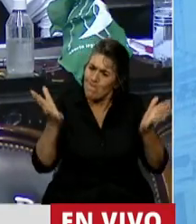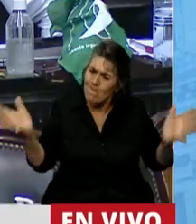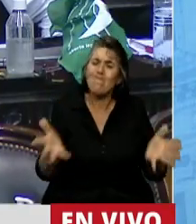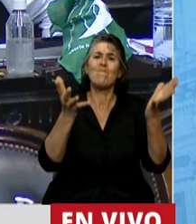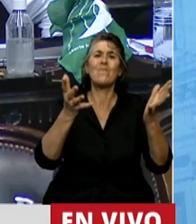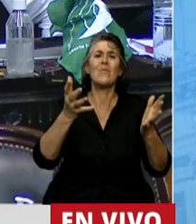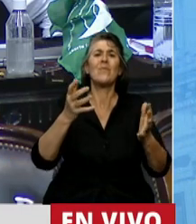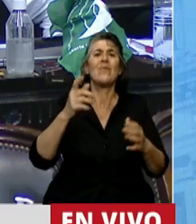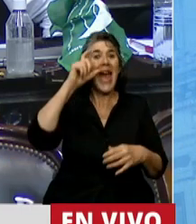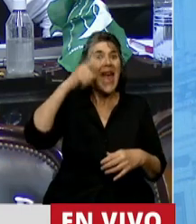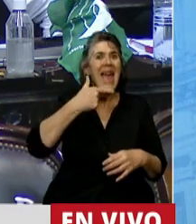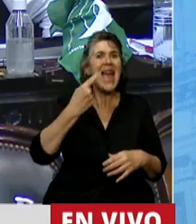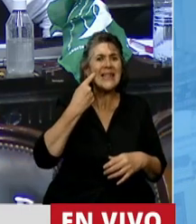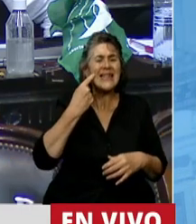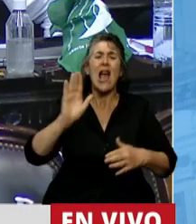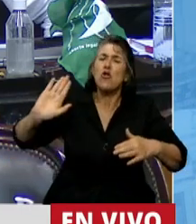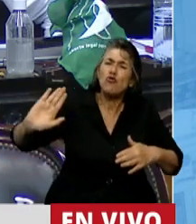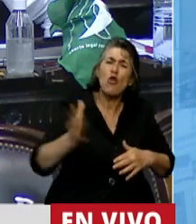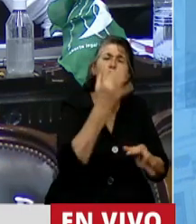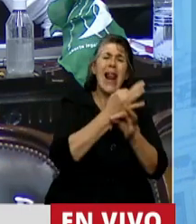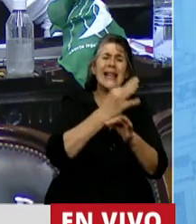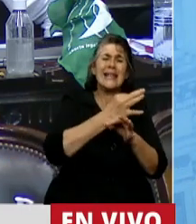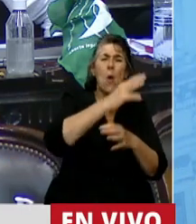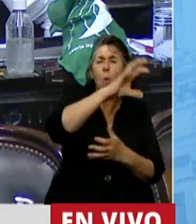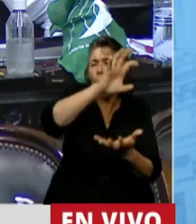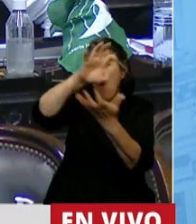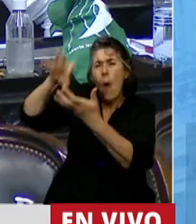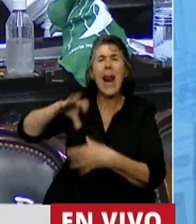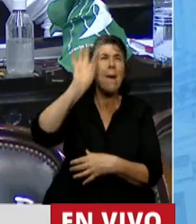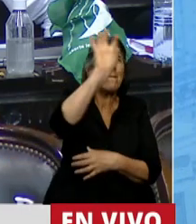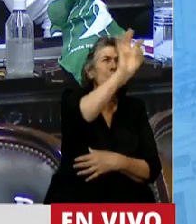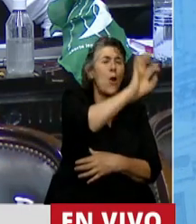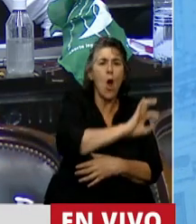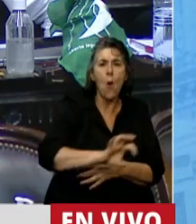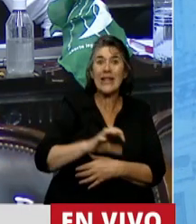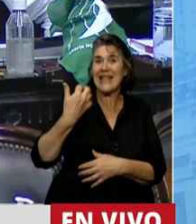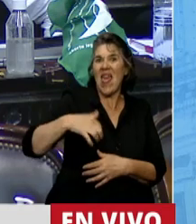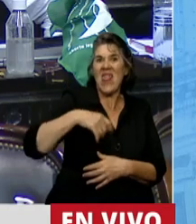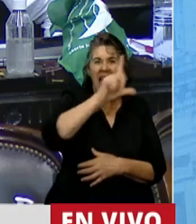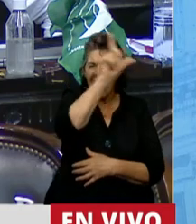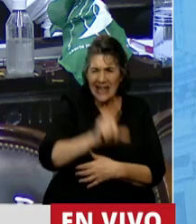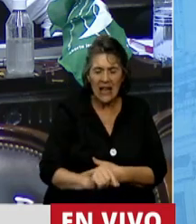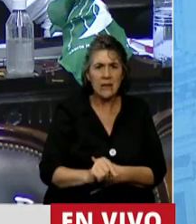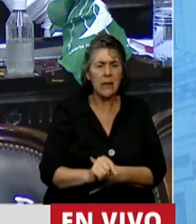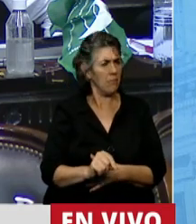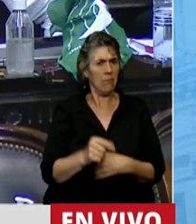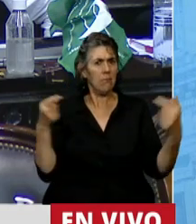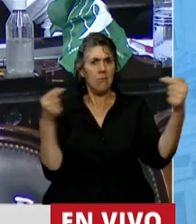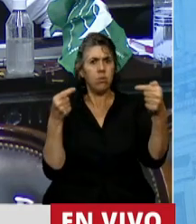escuelas de todas las provincias de la Argentina. Pero sorprendentemente todo lo contrario ocurrió.